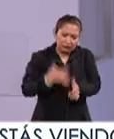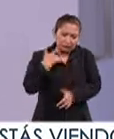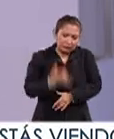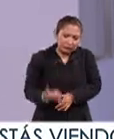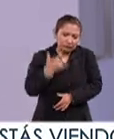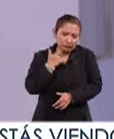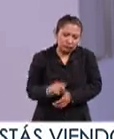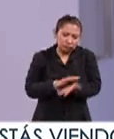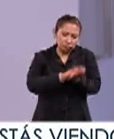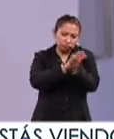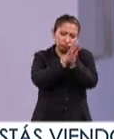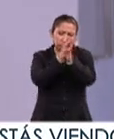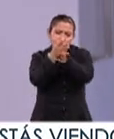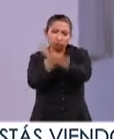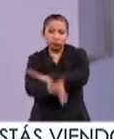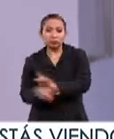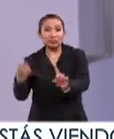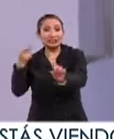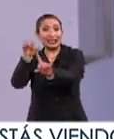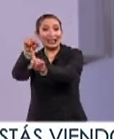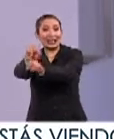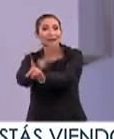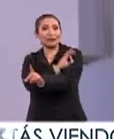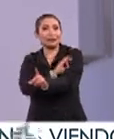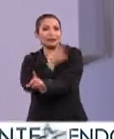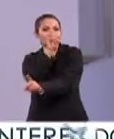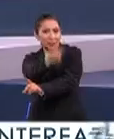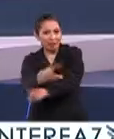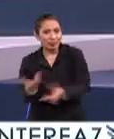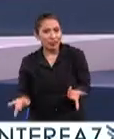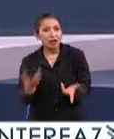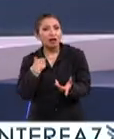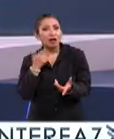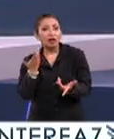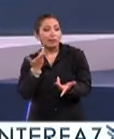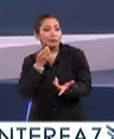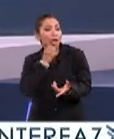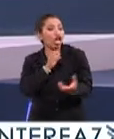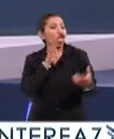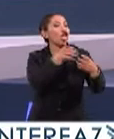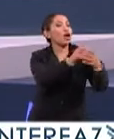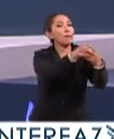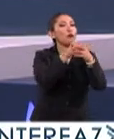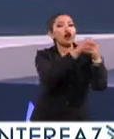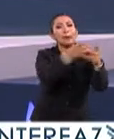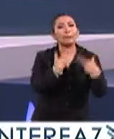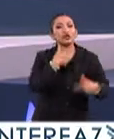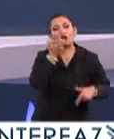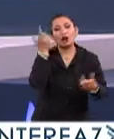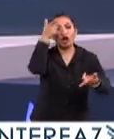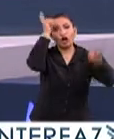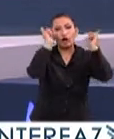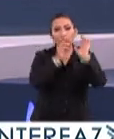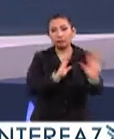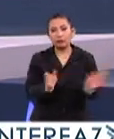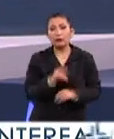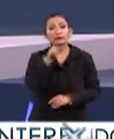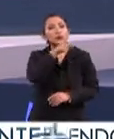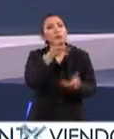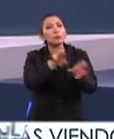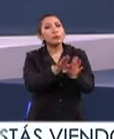¿no? Que al final es lo que los va a hacer felices realmente y no unirse a toda la ola, ¿no? de todas las personas. ¿Y cómo lo hiciste